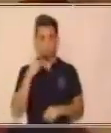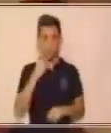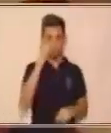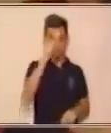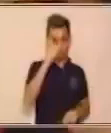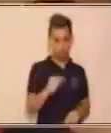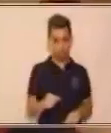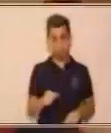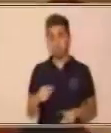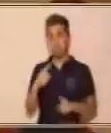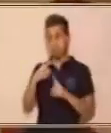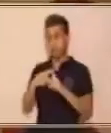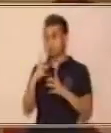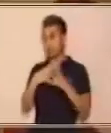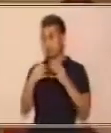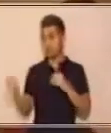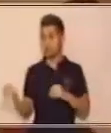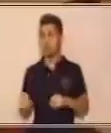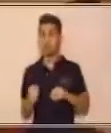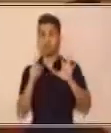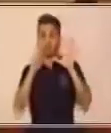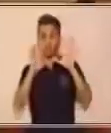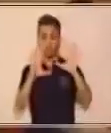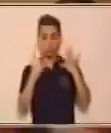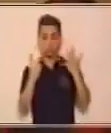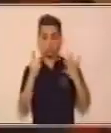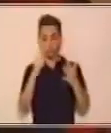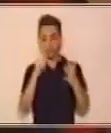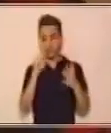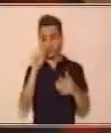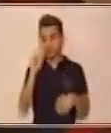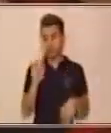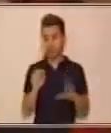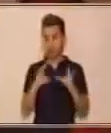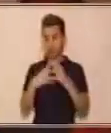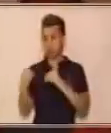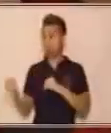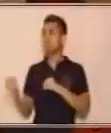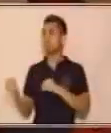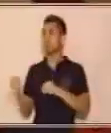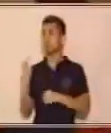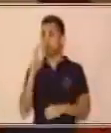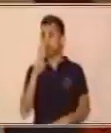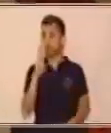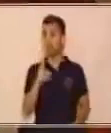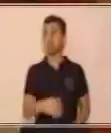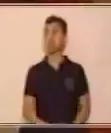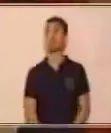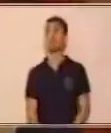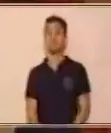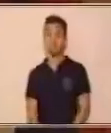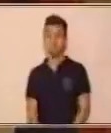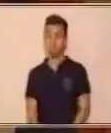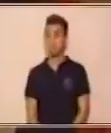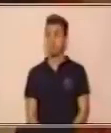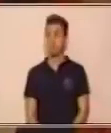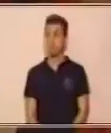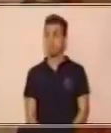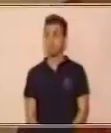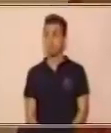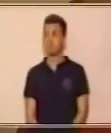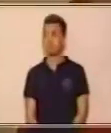menos da más y 16 dentro de 8 da 2. ¿Ves? Nuestra respuesta entonces es 2. Ahora,